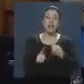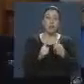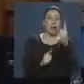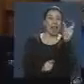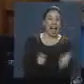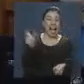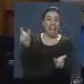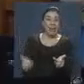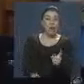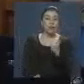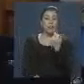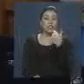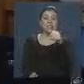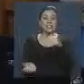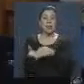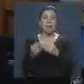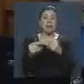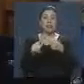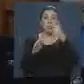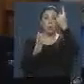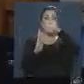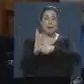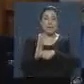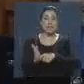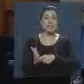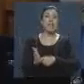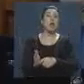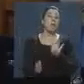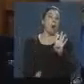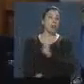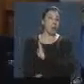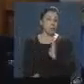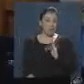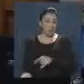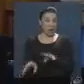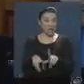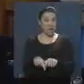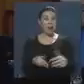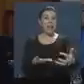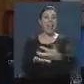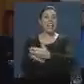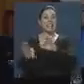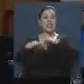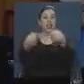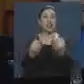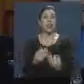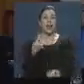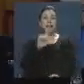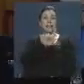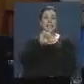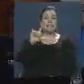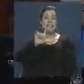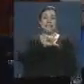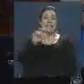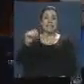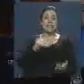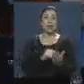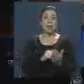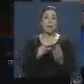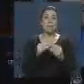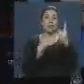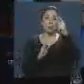de 160 mil pesos mensuales, que en una familia de cuatro integrantes tiene un ingreso total de 700 mil pesos